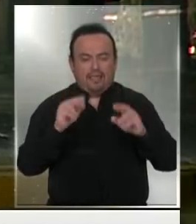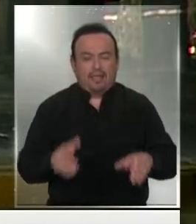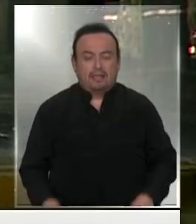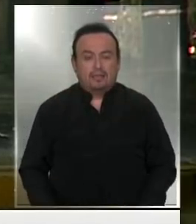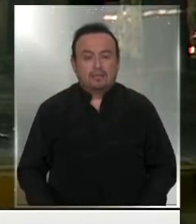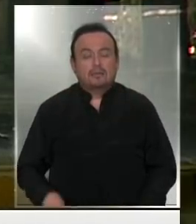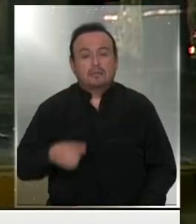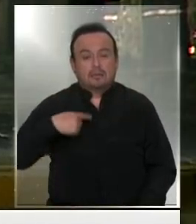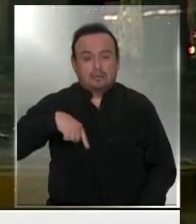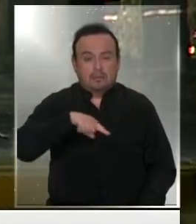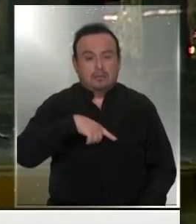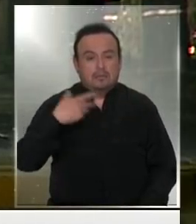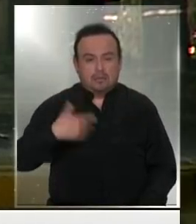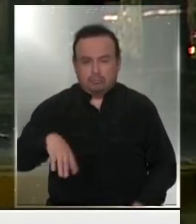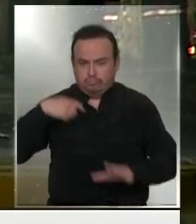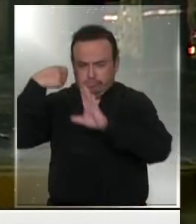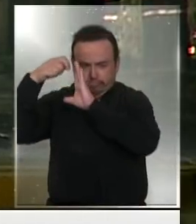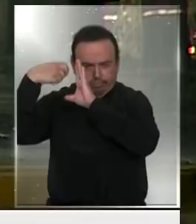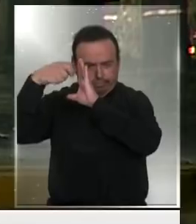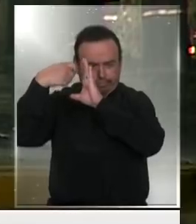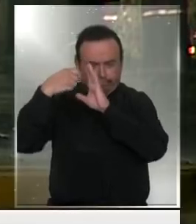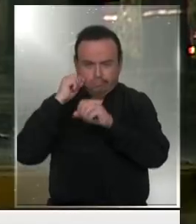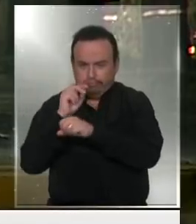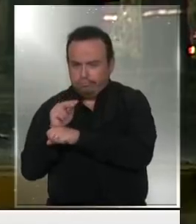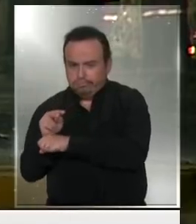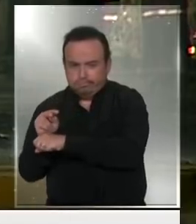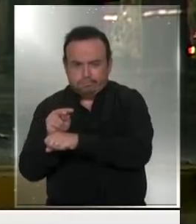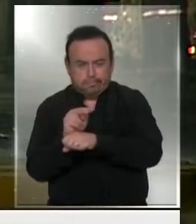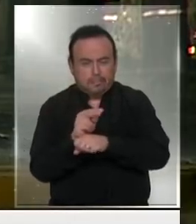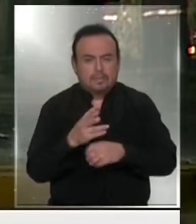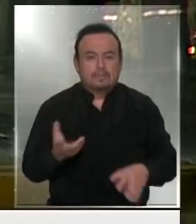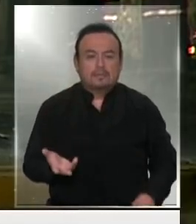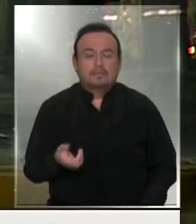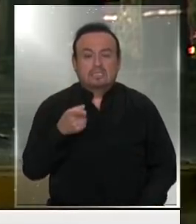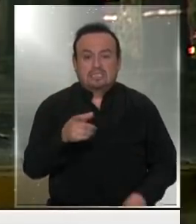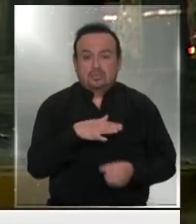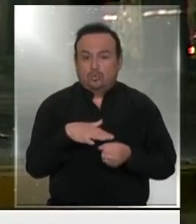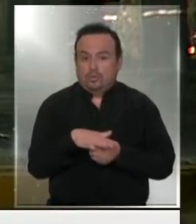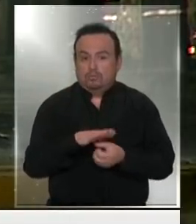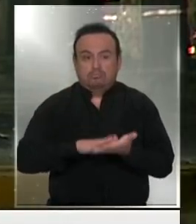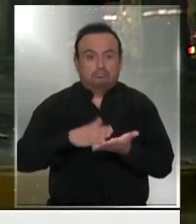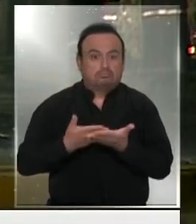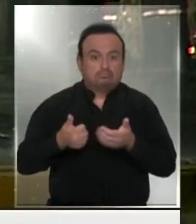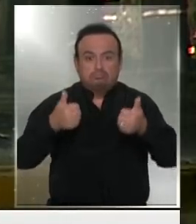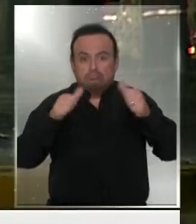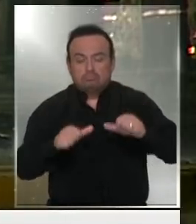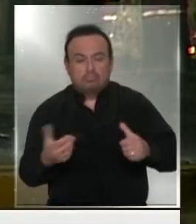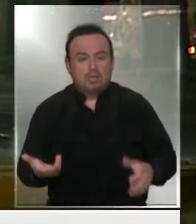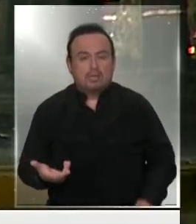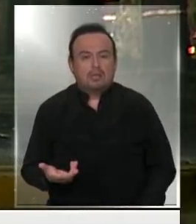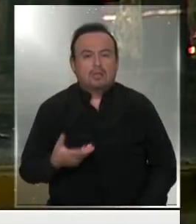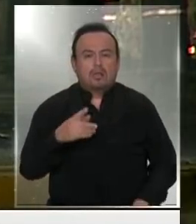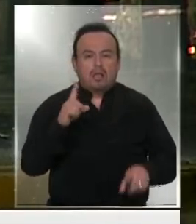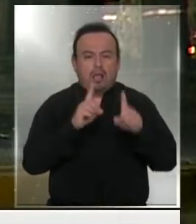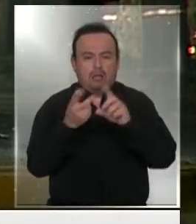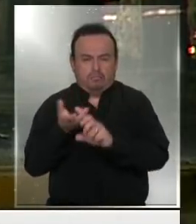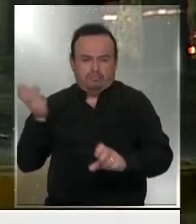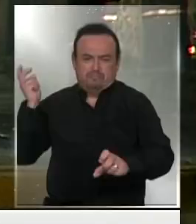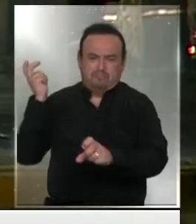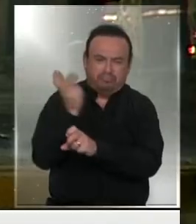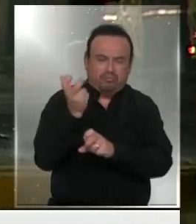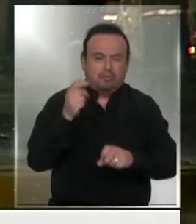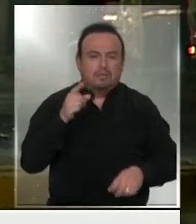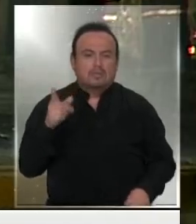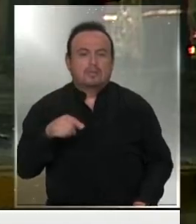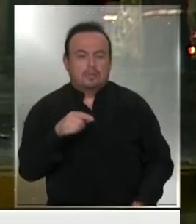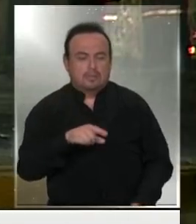hemos estado reporteando entonces, monitoreando cómo ha estado esta situación, Juan Manuel, y también han lanzado algunos objetos contundentes